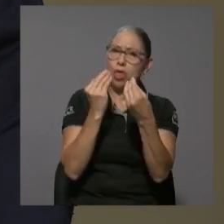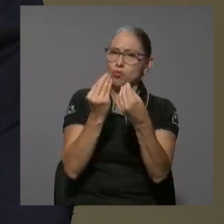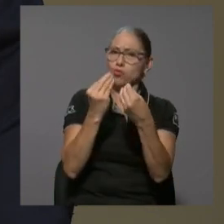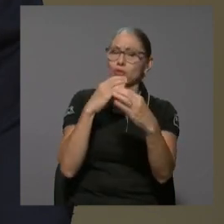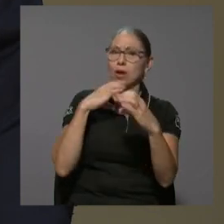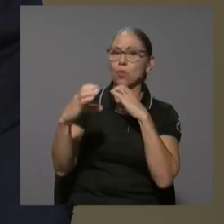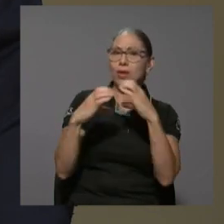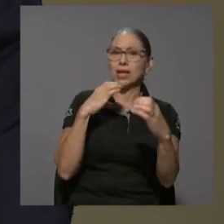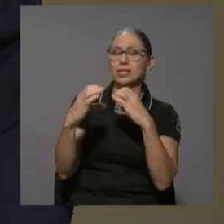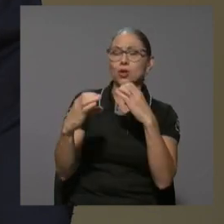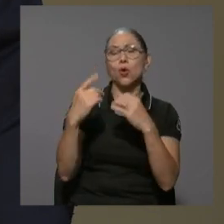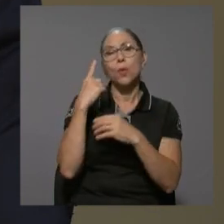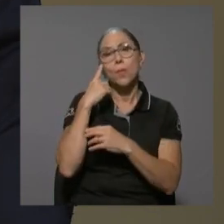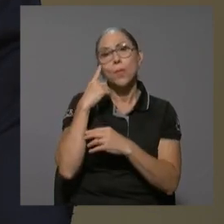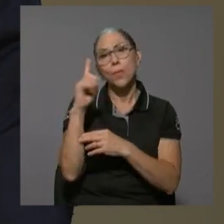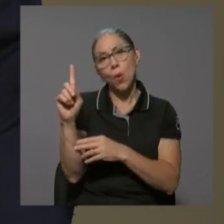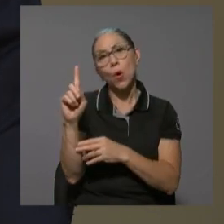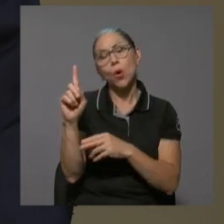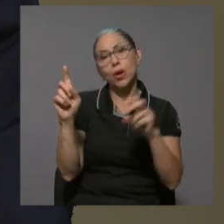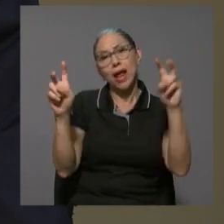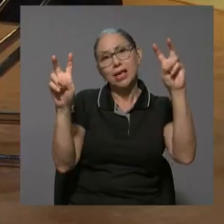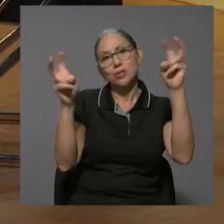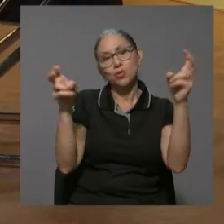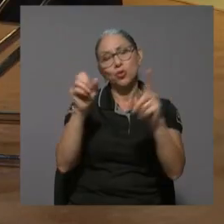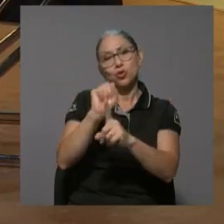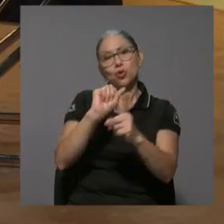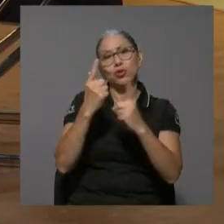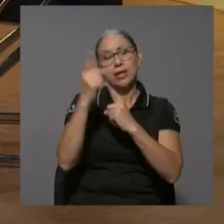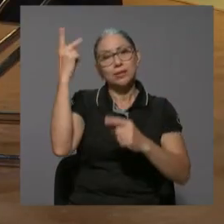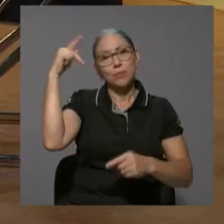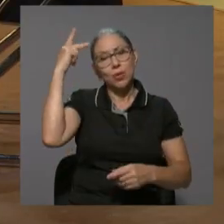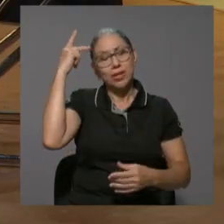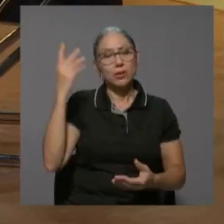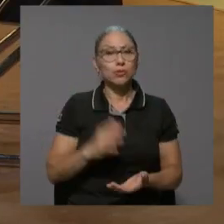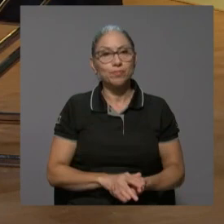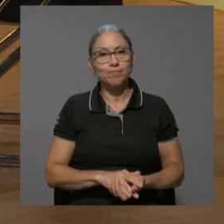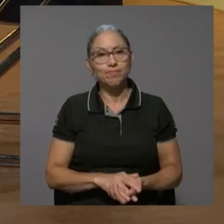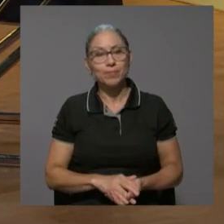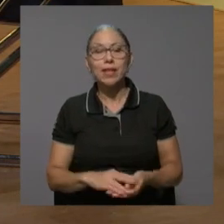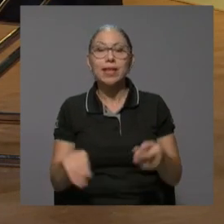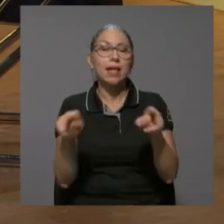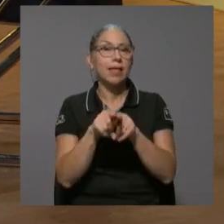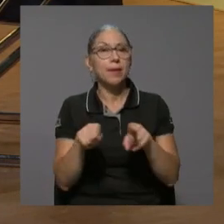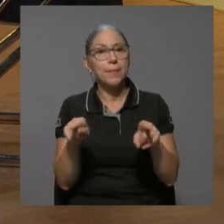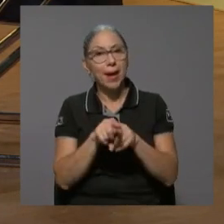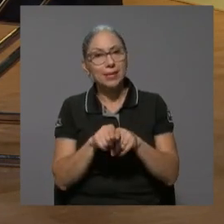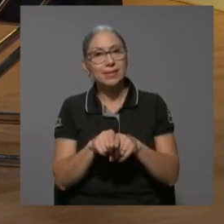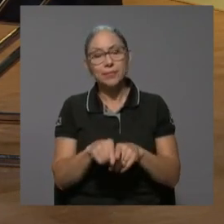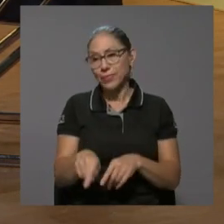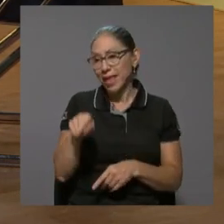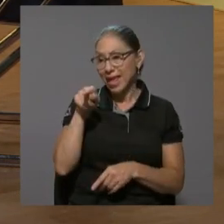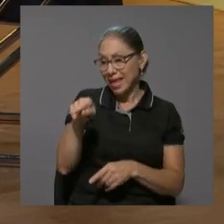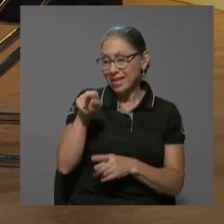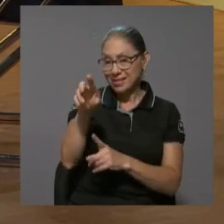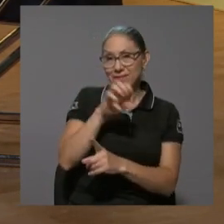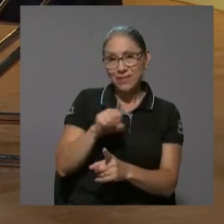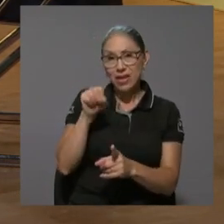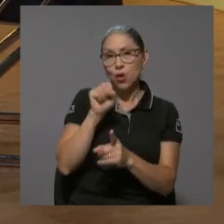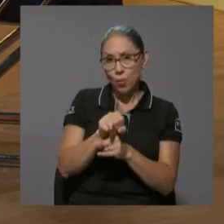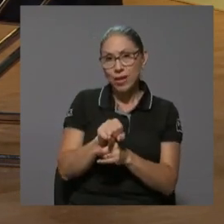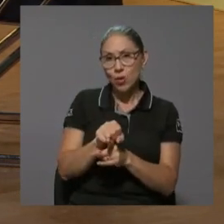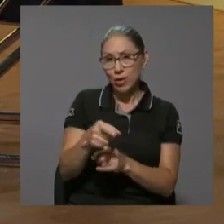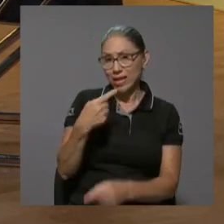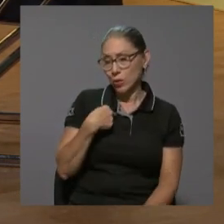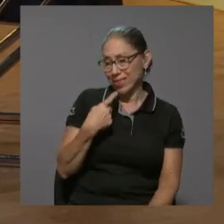los asuntos sociales y políticos. Y además la observación de cómo ese fenómeno que dije